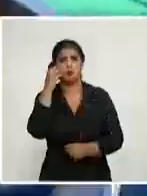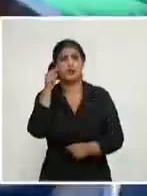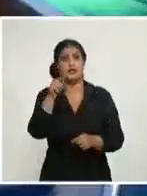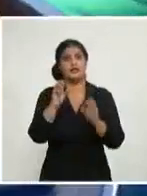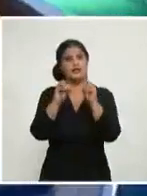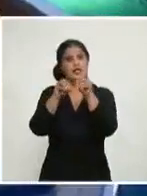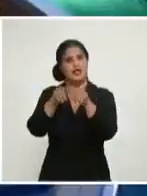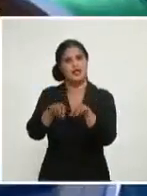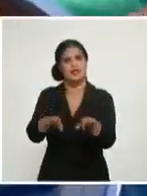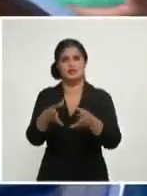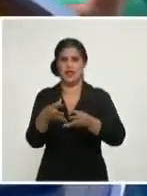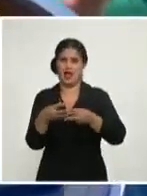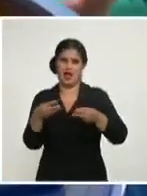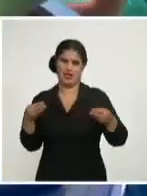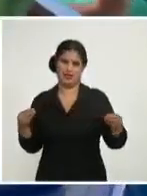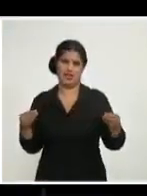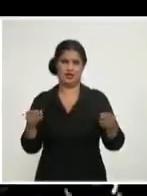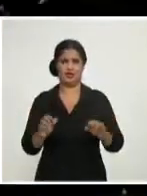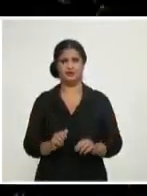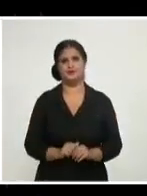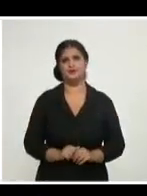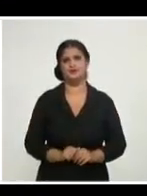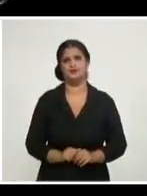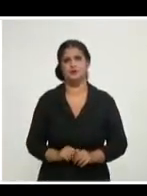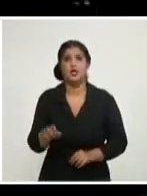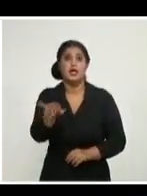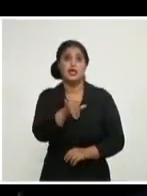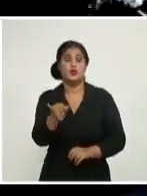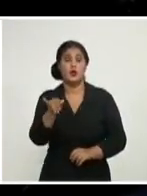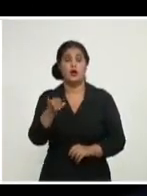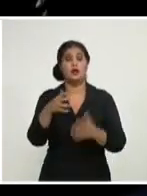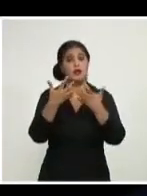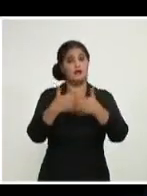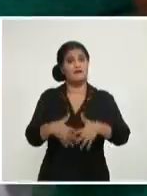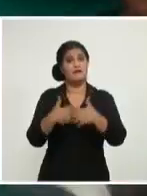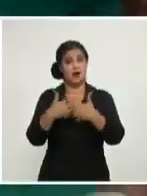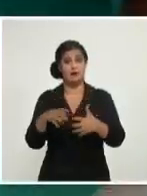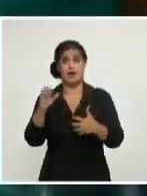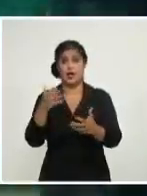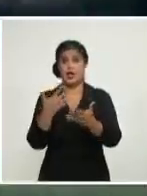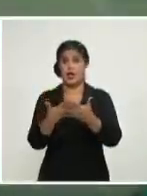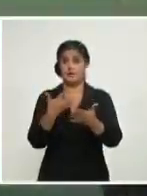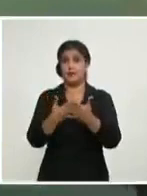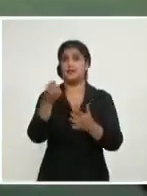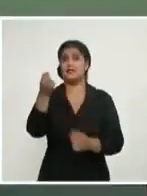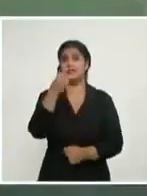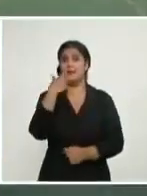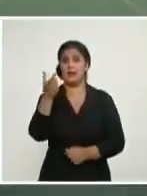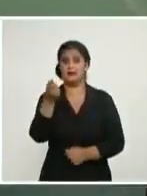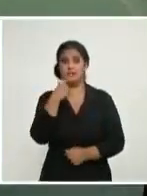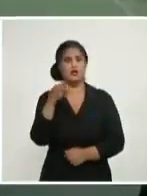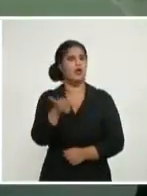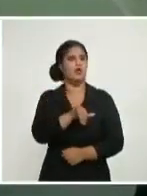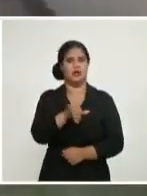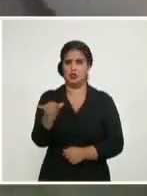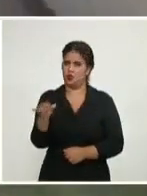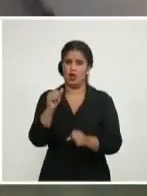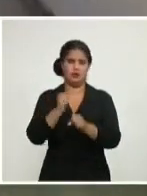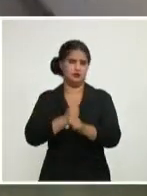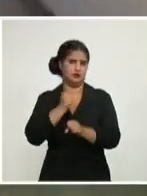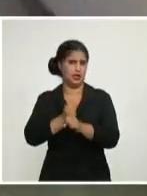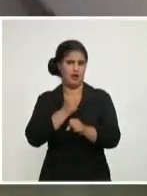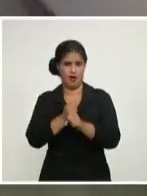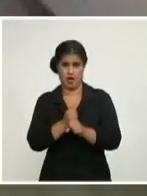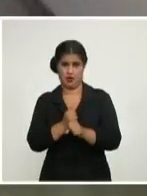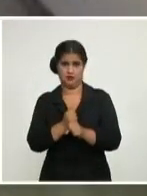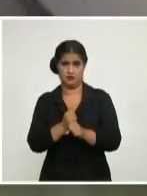el pasado año el grupo Labiofan amplió su fabricación a todas las provincias para sustituir importaciones. Entre los